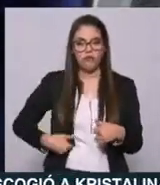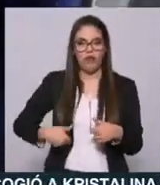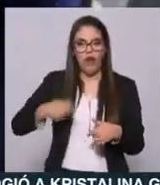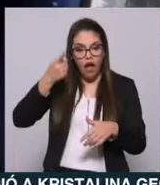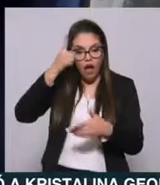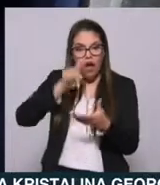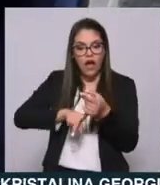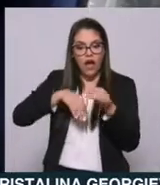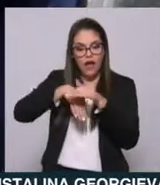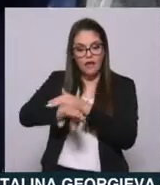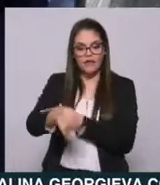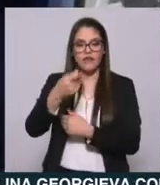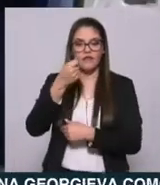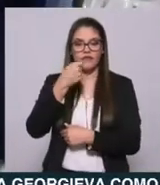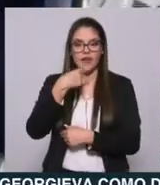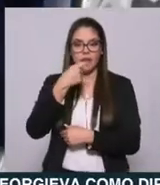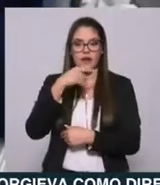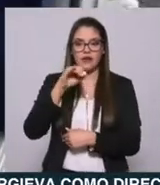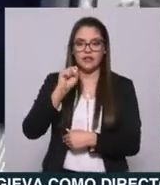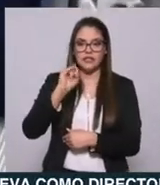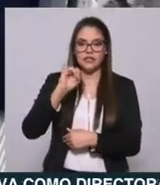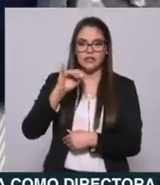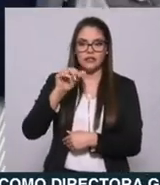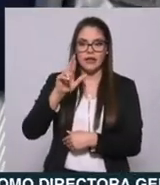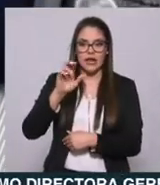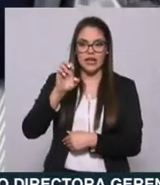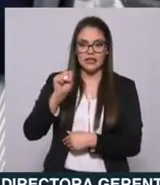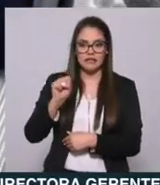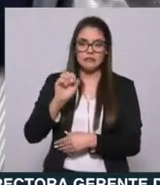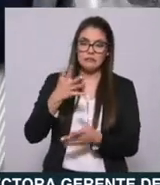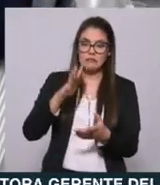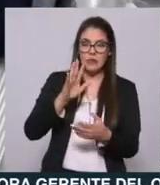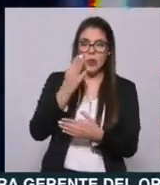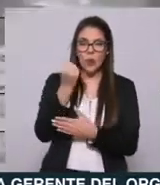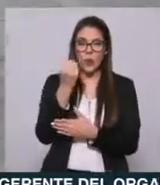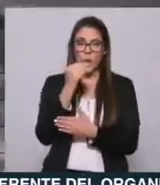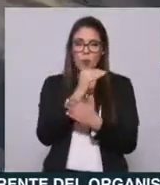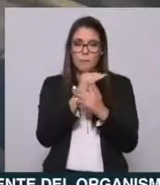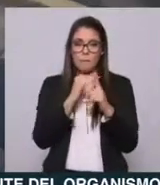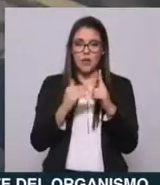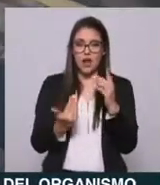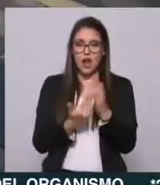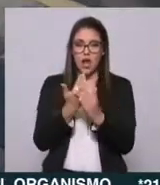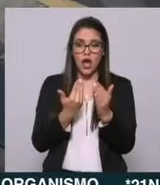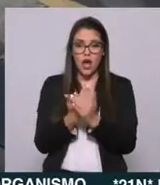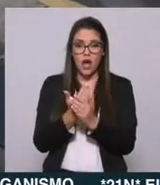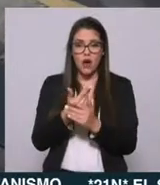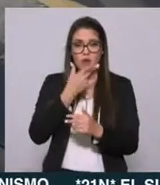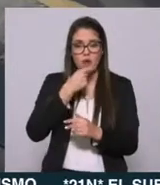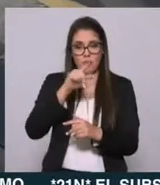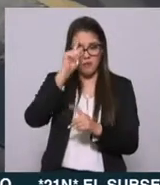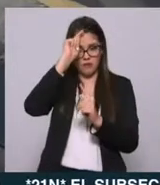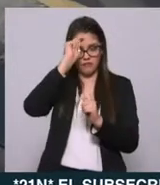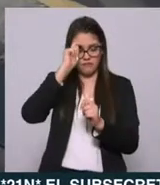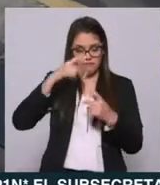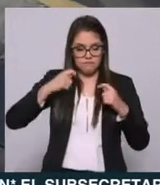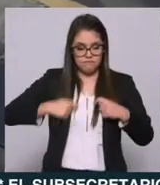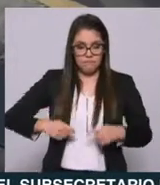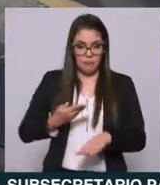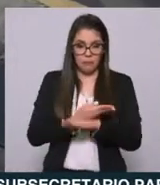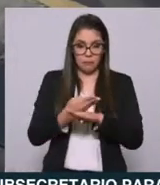similares. De acuerdo con el video, esta mañana cerca de las 9:30 horas, el sujeto de gorra, playera blanca y pants